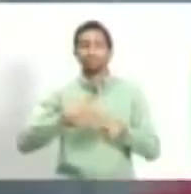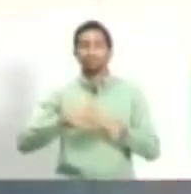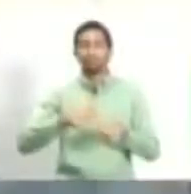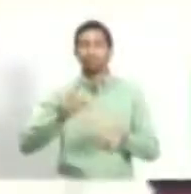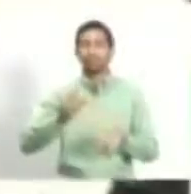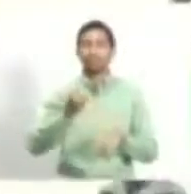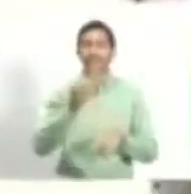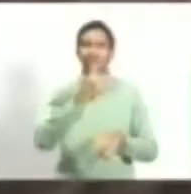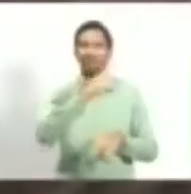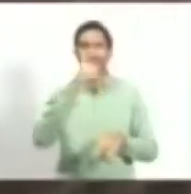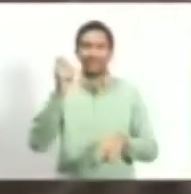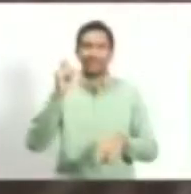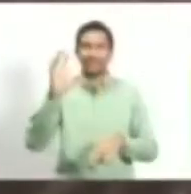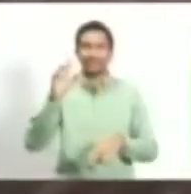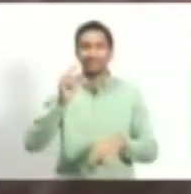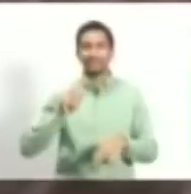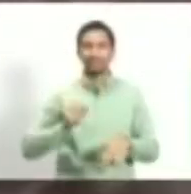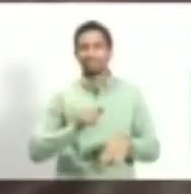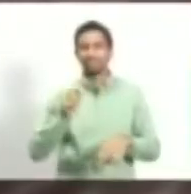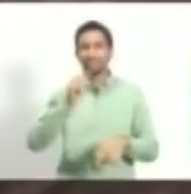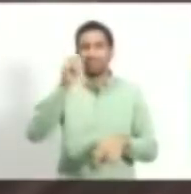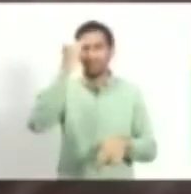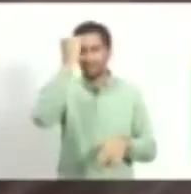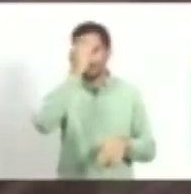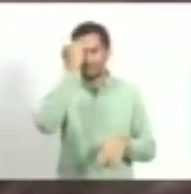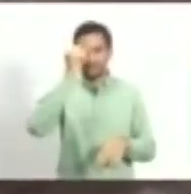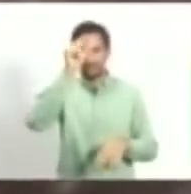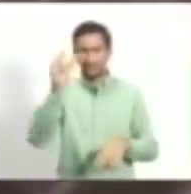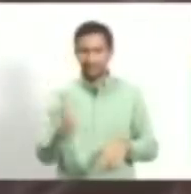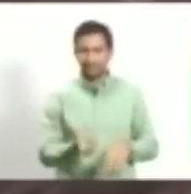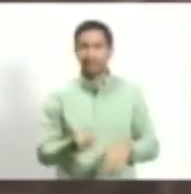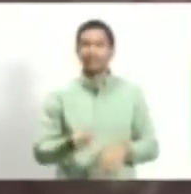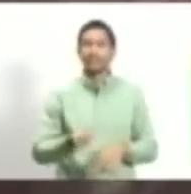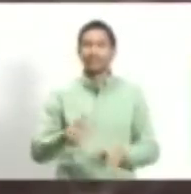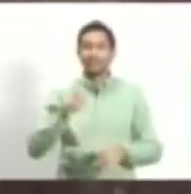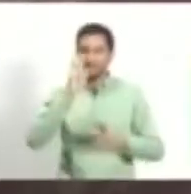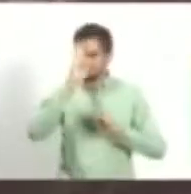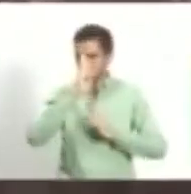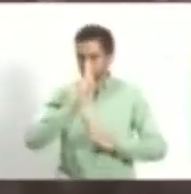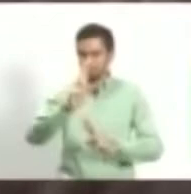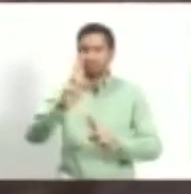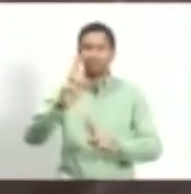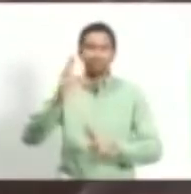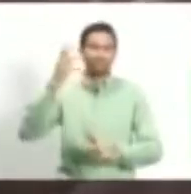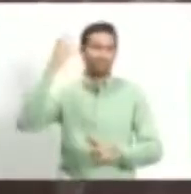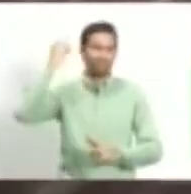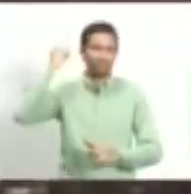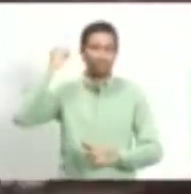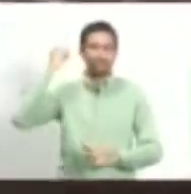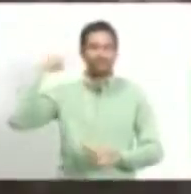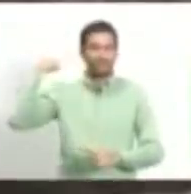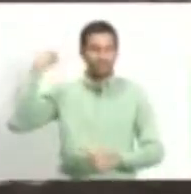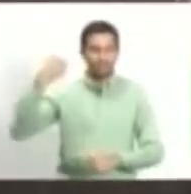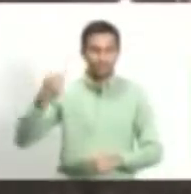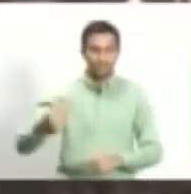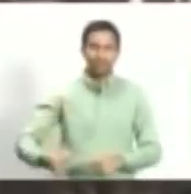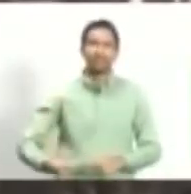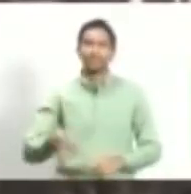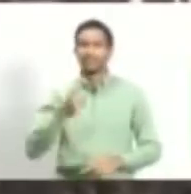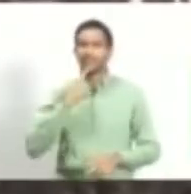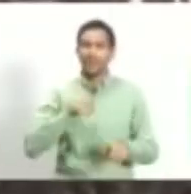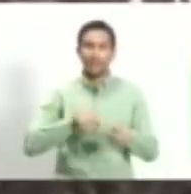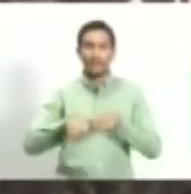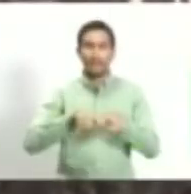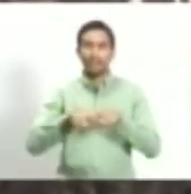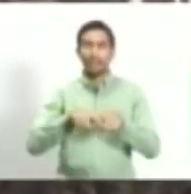que inicia mañana viernes. Una versión especial que rendirá homenaje a los grandes campeones de la historia de la carrera rosa y que presenta un recorrido